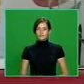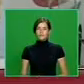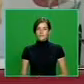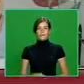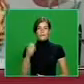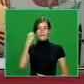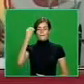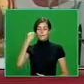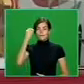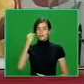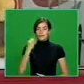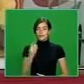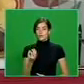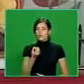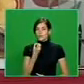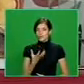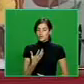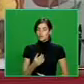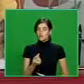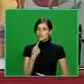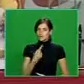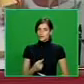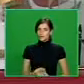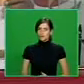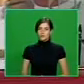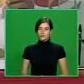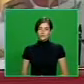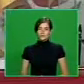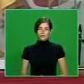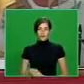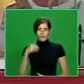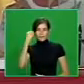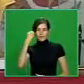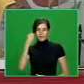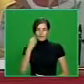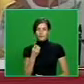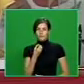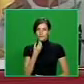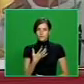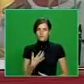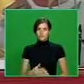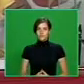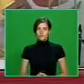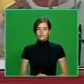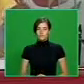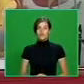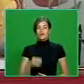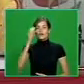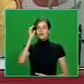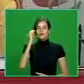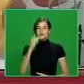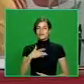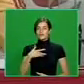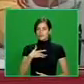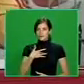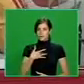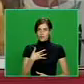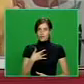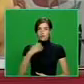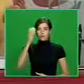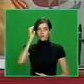pensamiento crítico dijiste tú pensamiento crítico y conciencia sensible y una